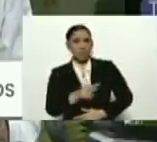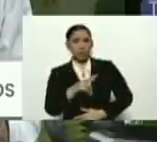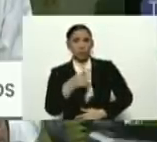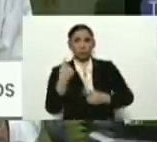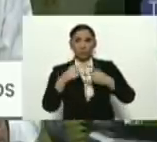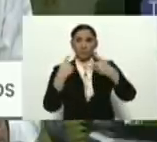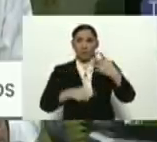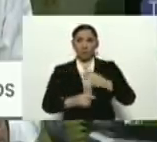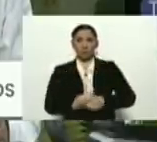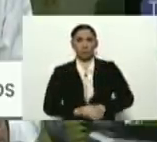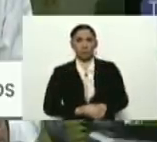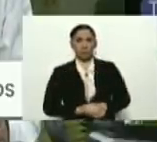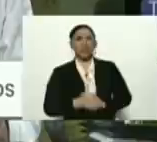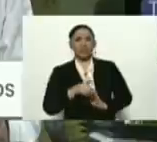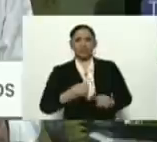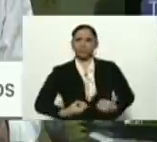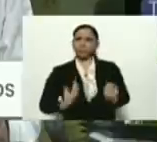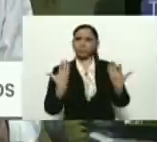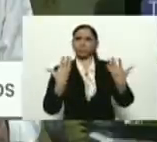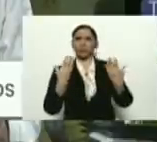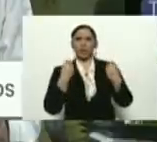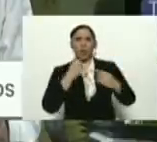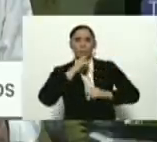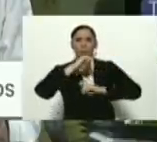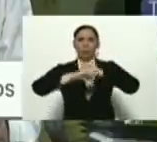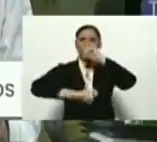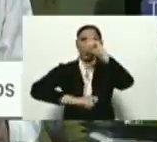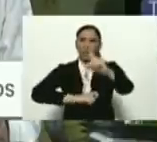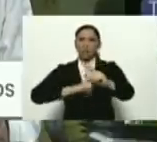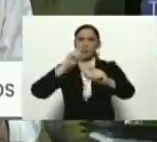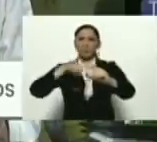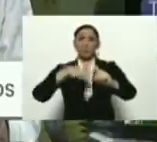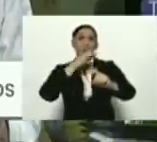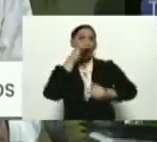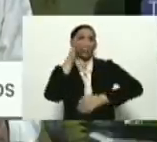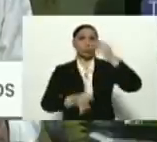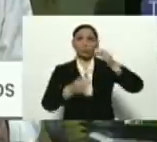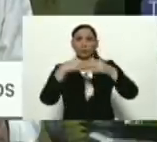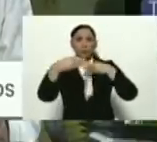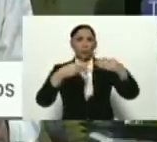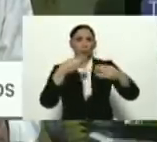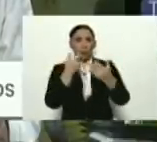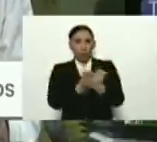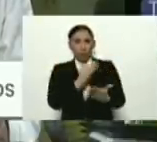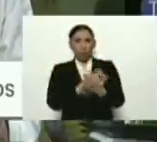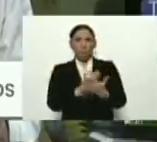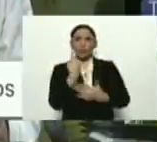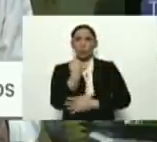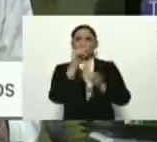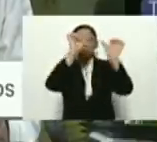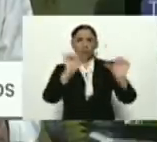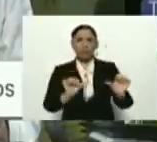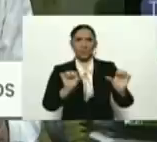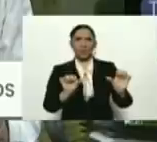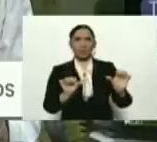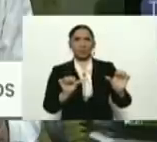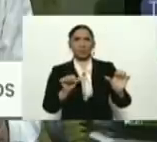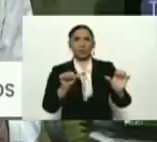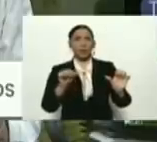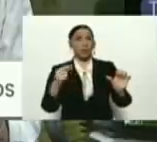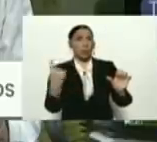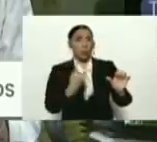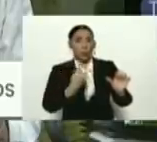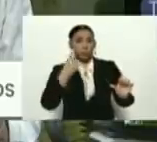medios, es una expresión del egoísmo y la injusticia de modelos económicos de un sistema cuyo único